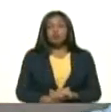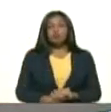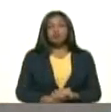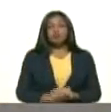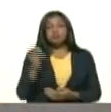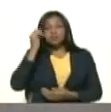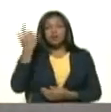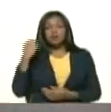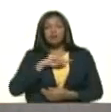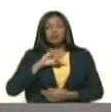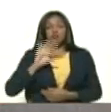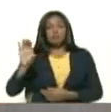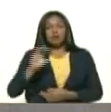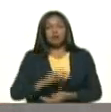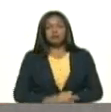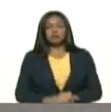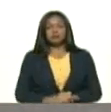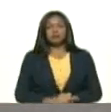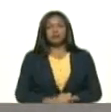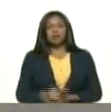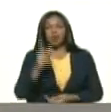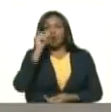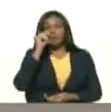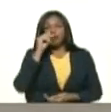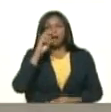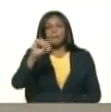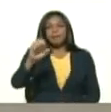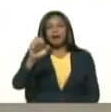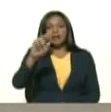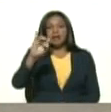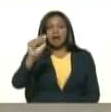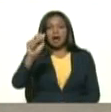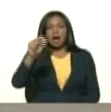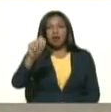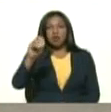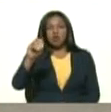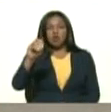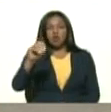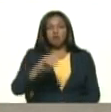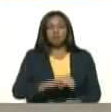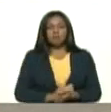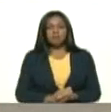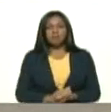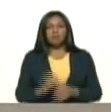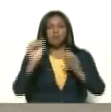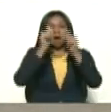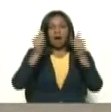que tuvo nuestro país, el gran Mariano Álvarez. Gran actor, ¿verdad, Erika?